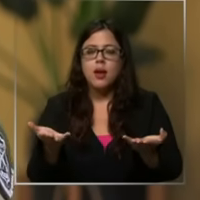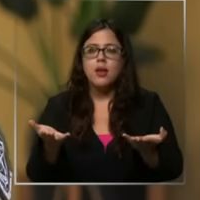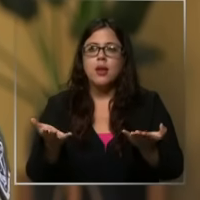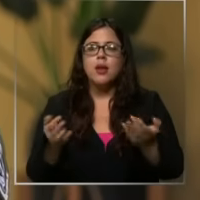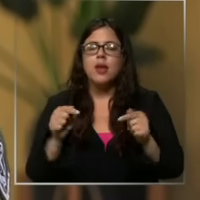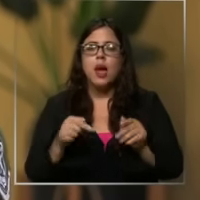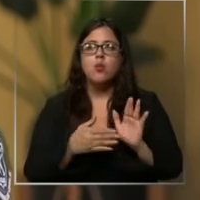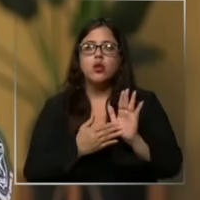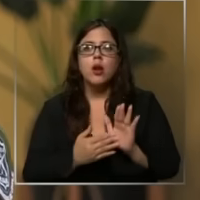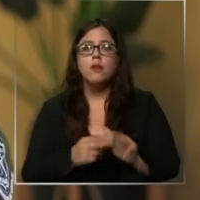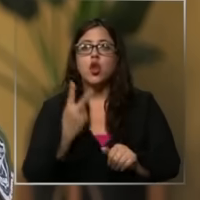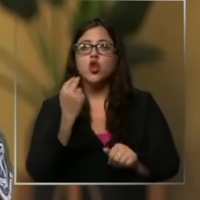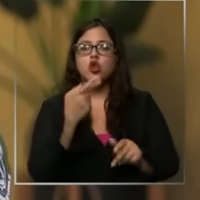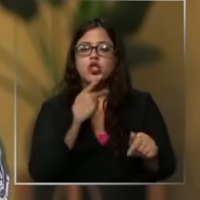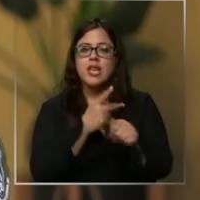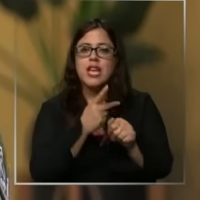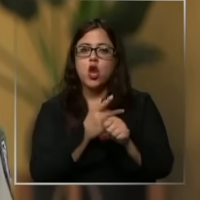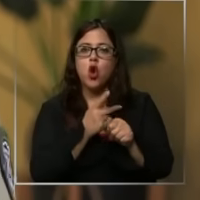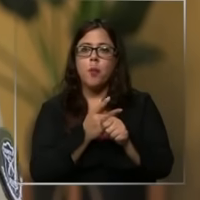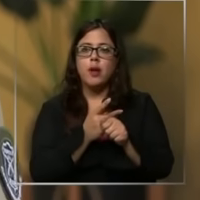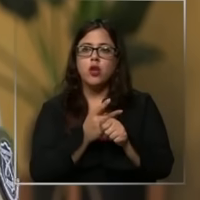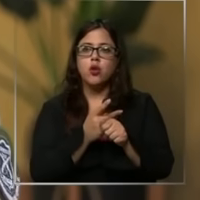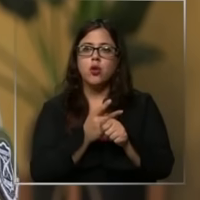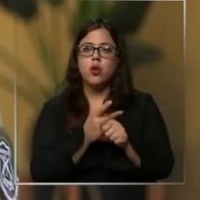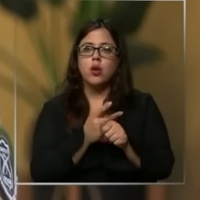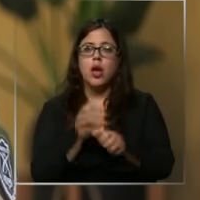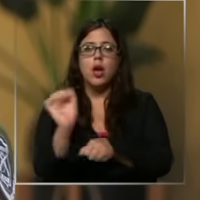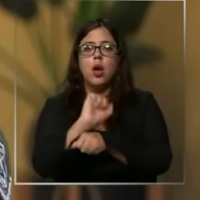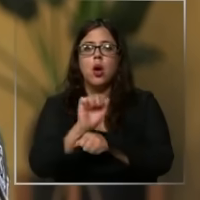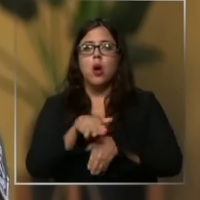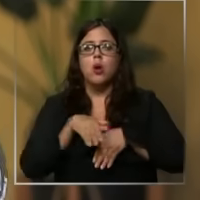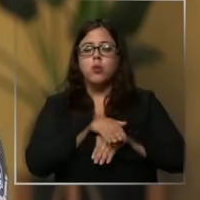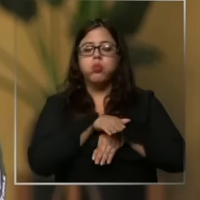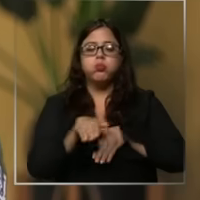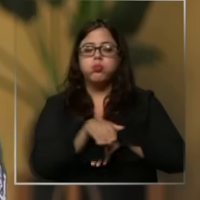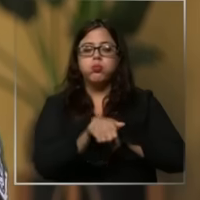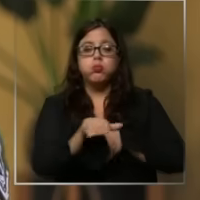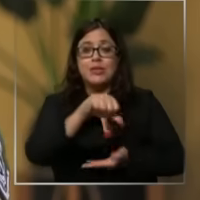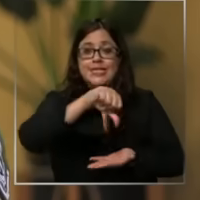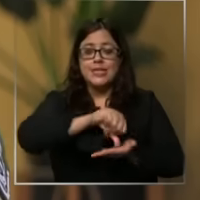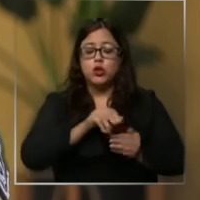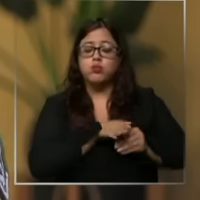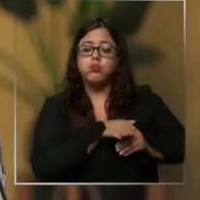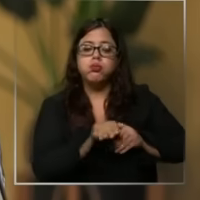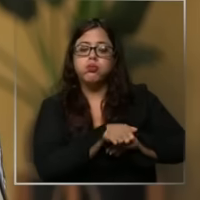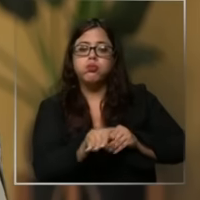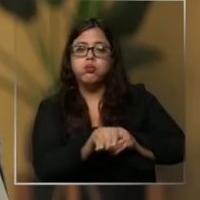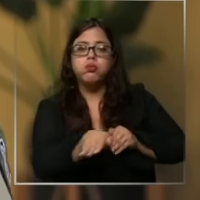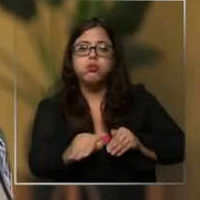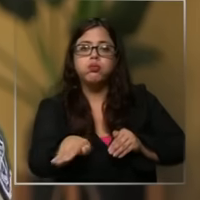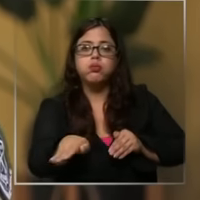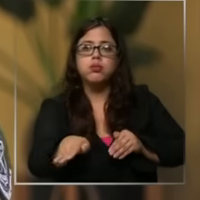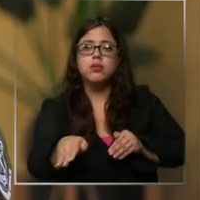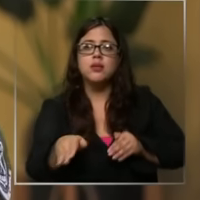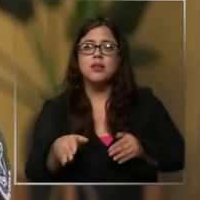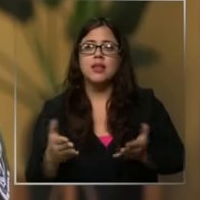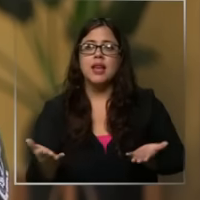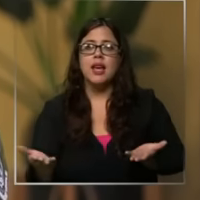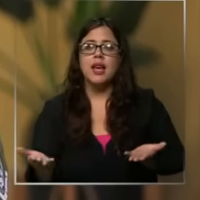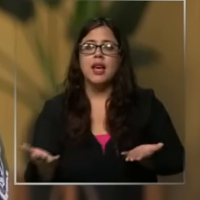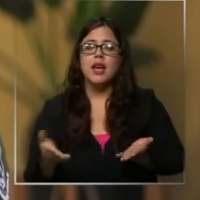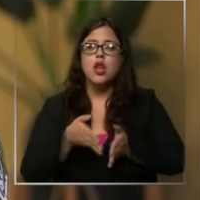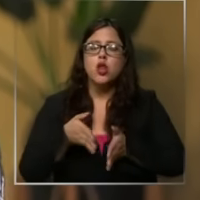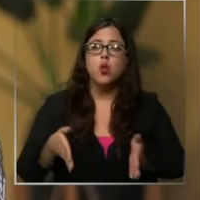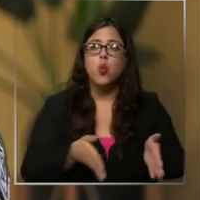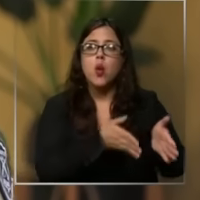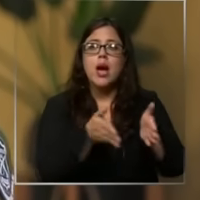al menos 12 kilómetros de desplazamiento continuo desde el vehículo, desde el centro hasta las inmediaciones de un